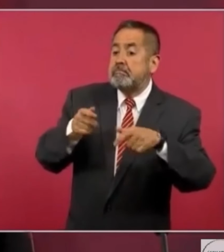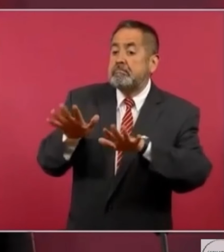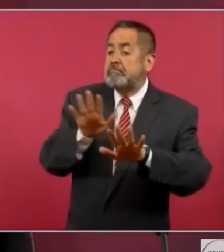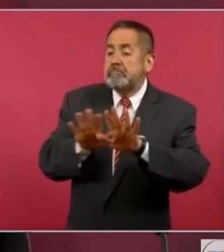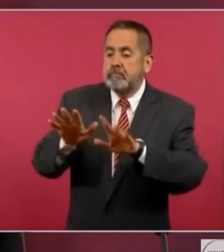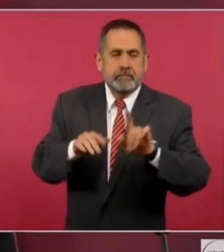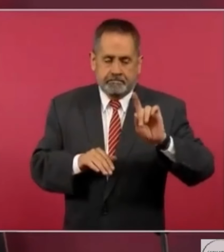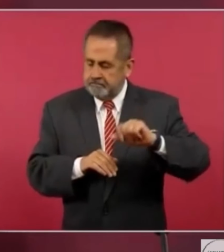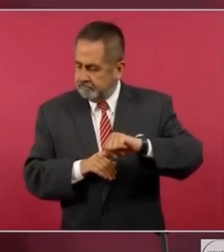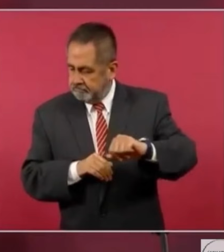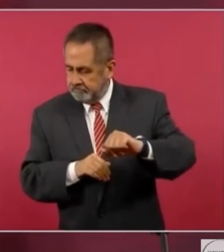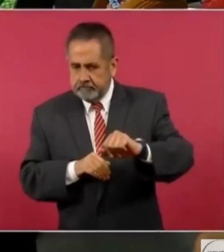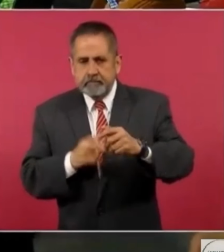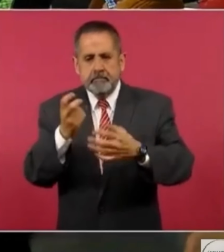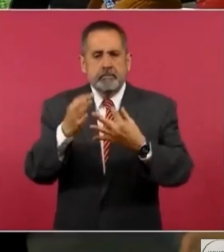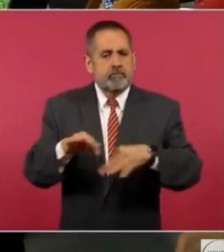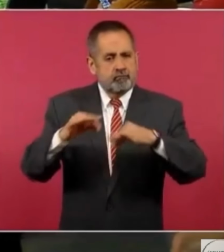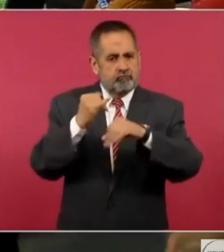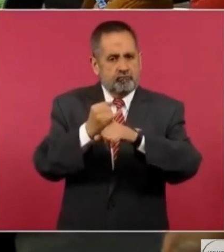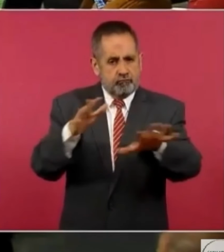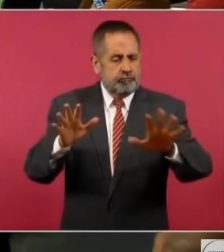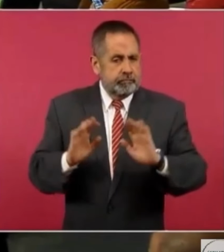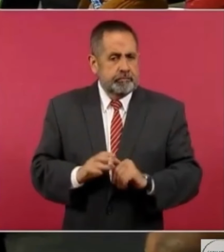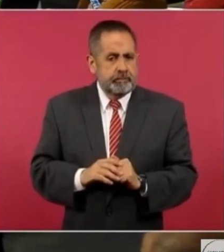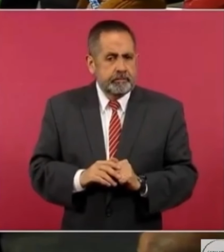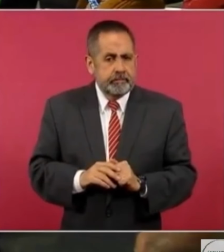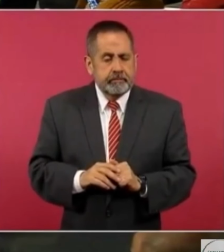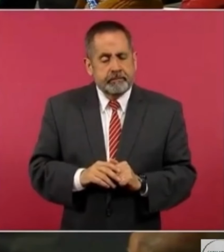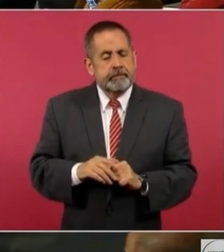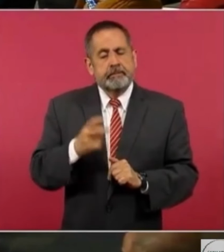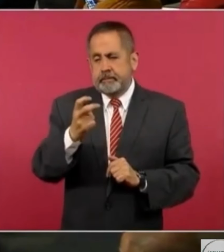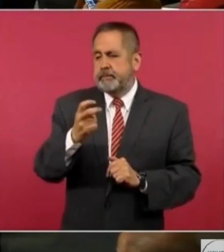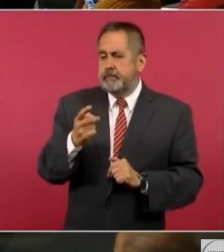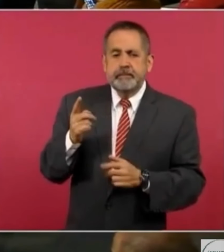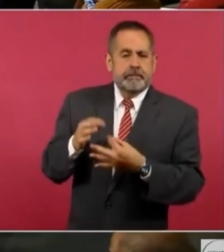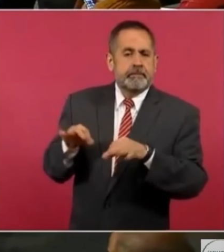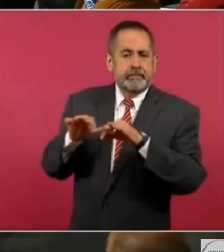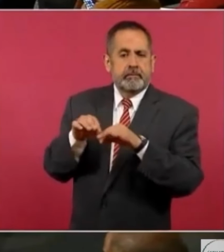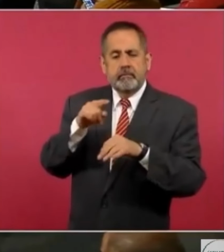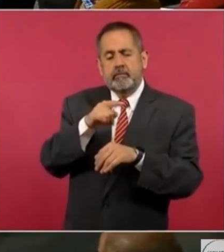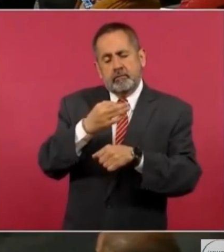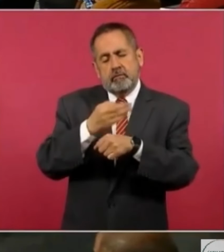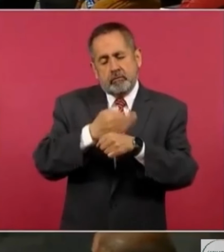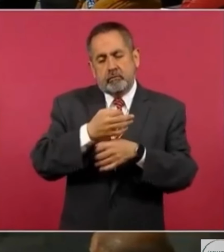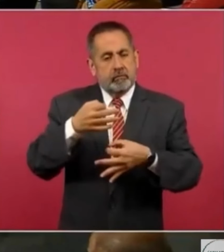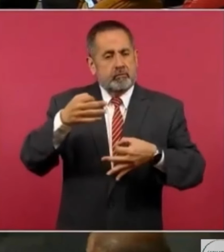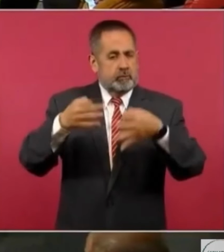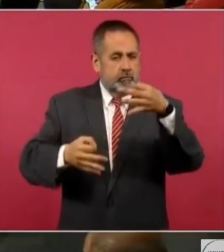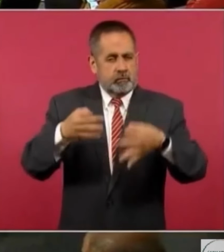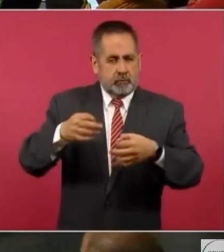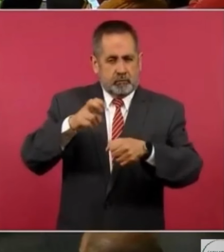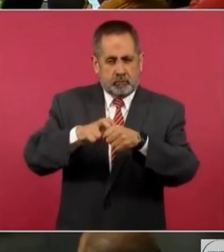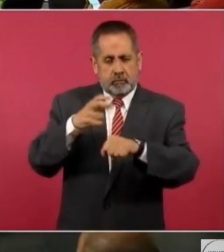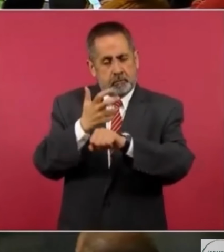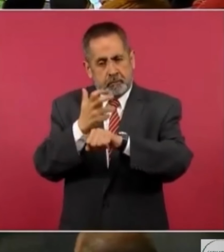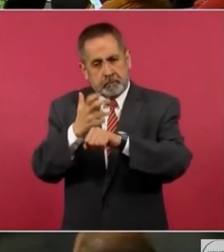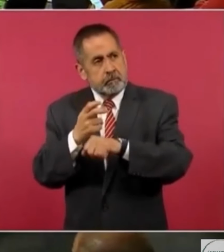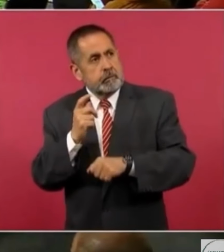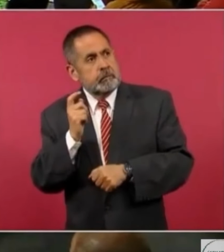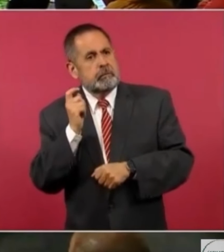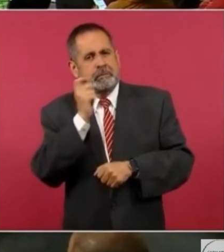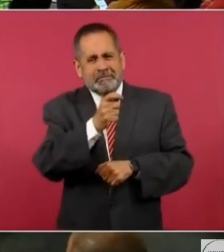Entonces sí es muy importante la información. Por eso, aunque se trata de un juicio en Estados Unidos, que es